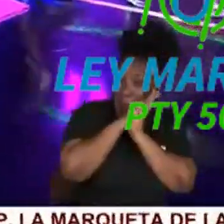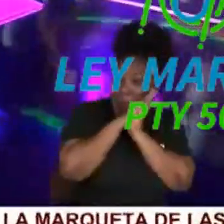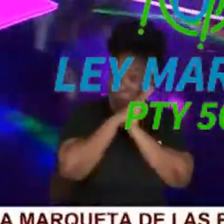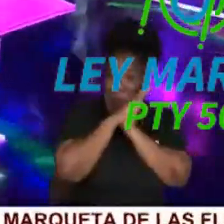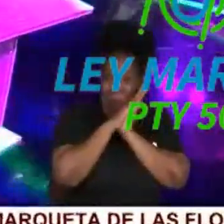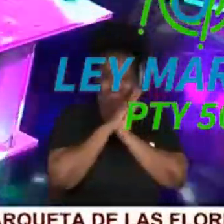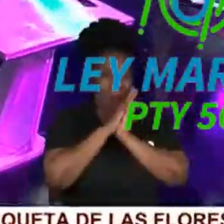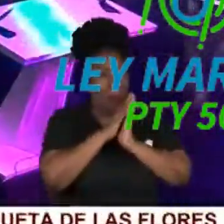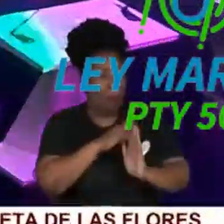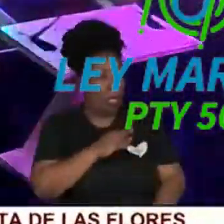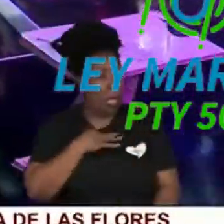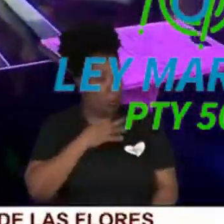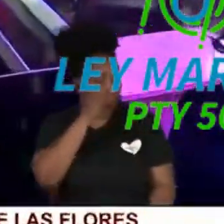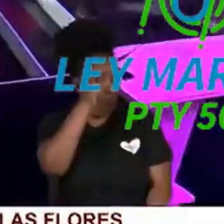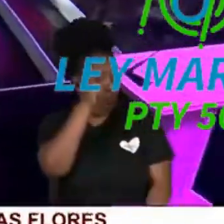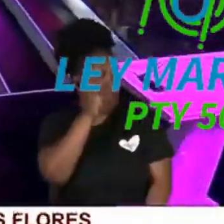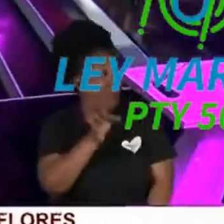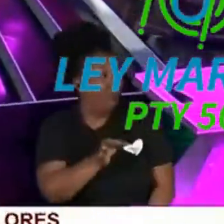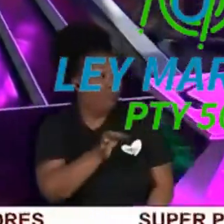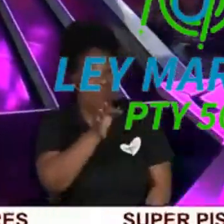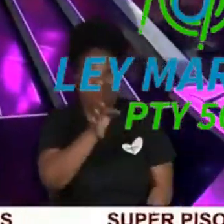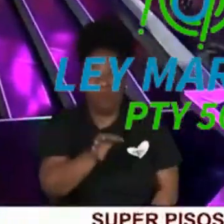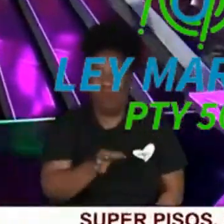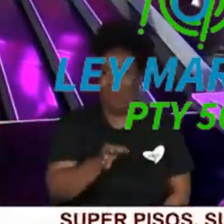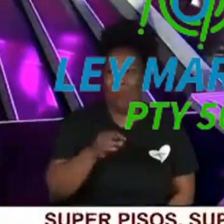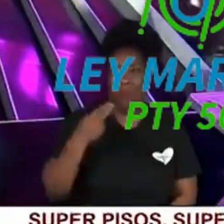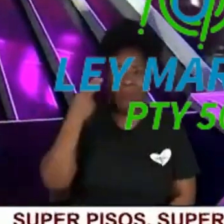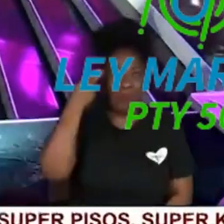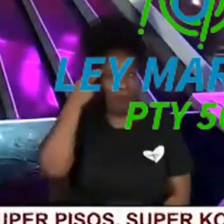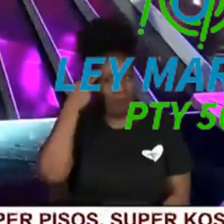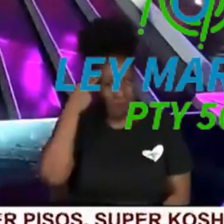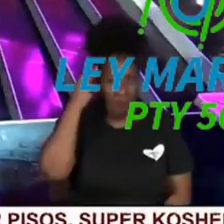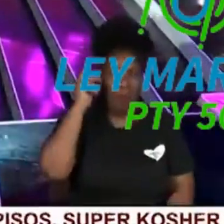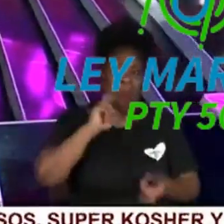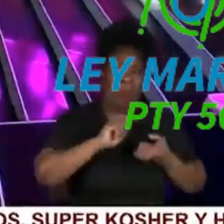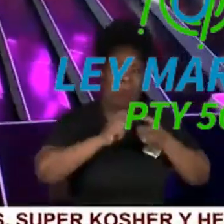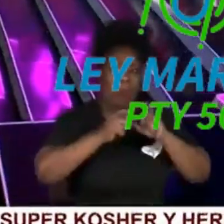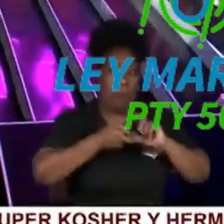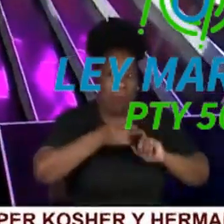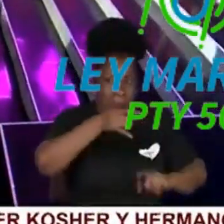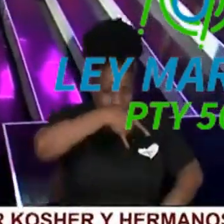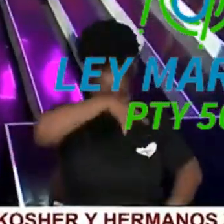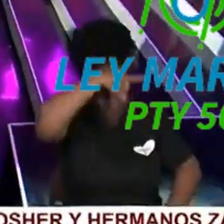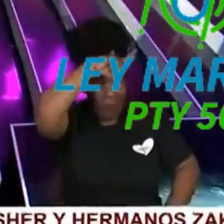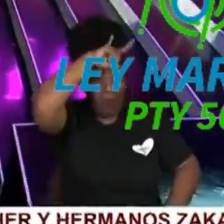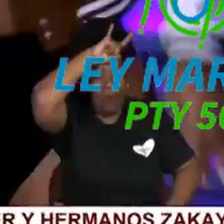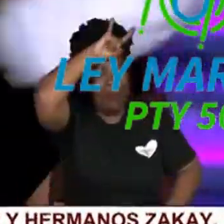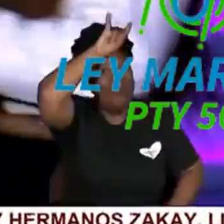Si que el hombre siempre cambiará. ¿Cómo? Si rata. Porque lo convertimos de.